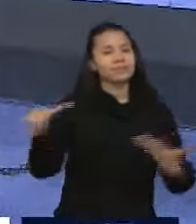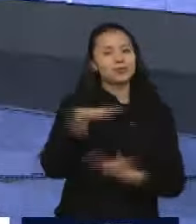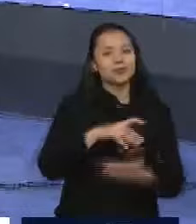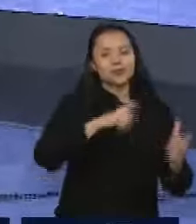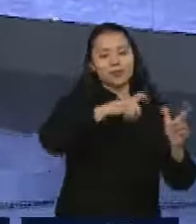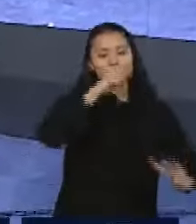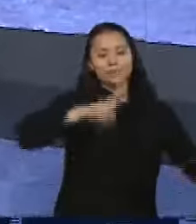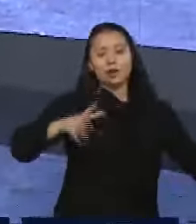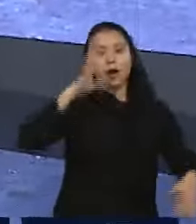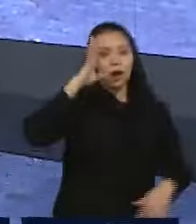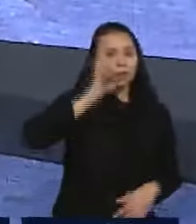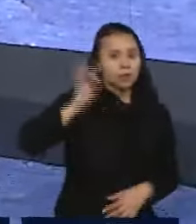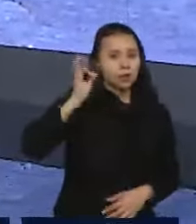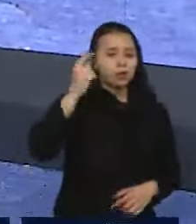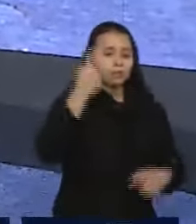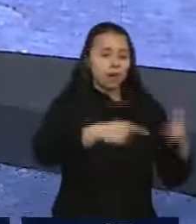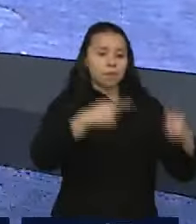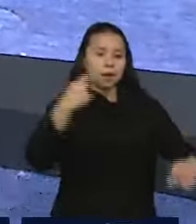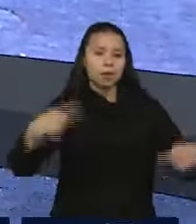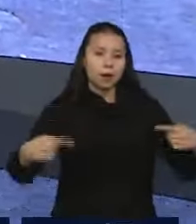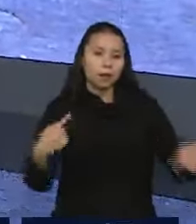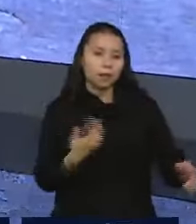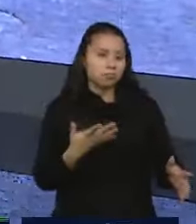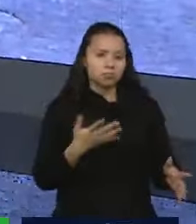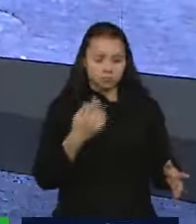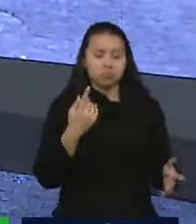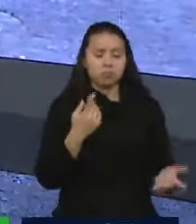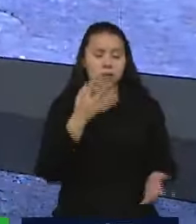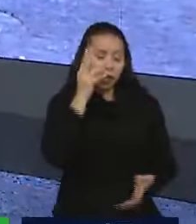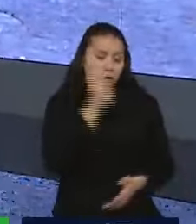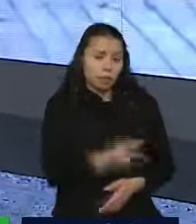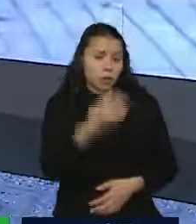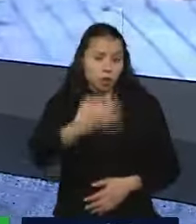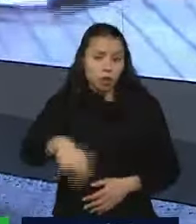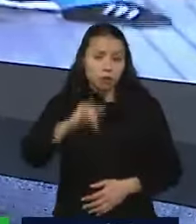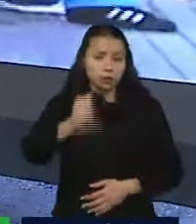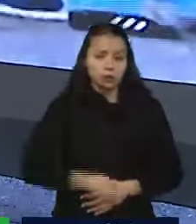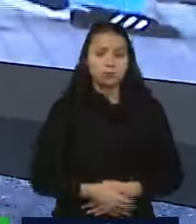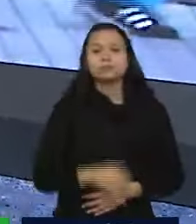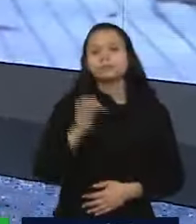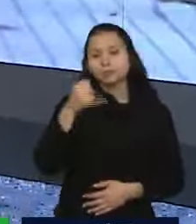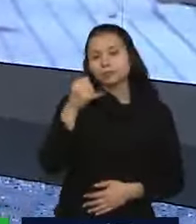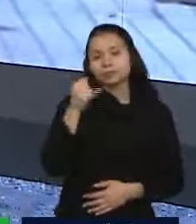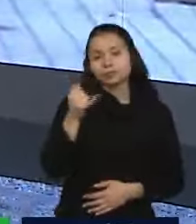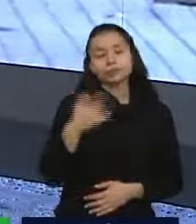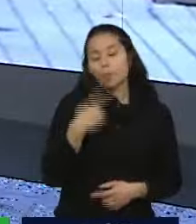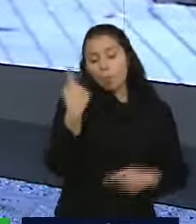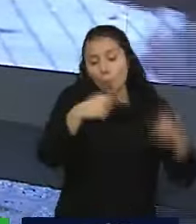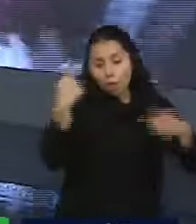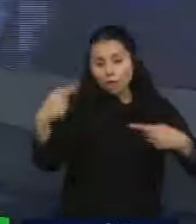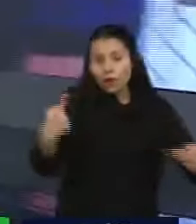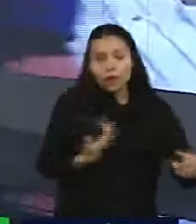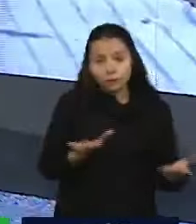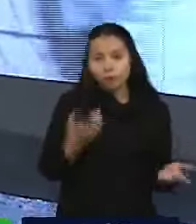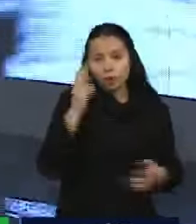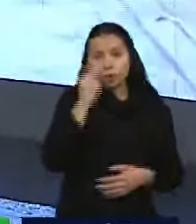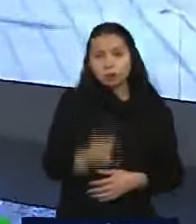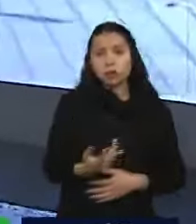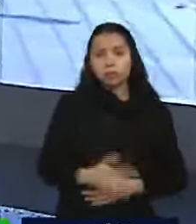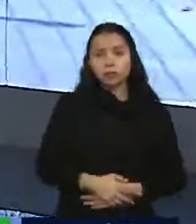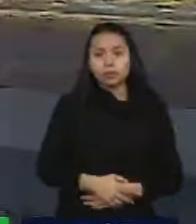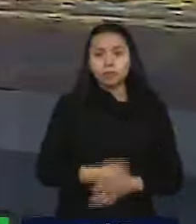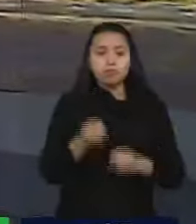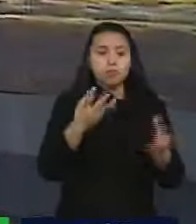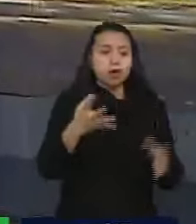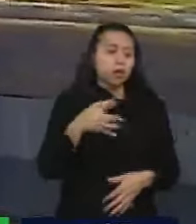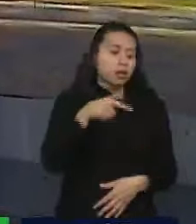opiniones absolutamente respetables. Sí, tal cual, y de todo, ¿eh? Sí, claro. De todo. Seguro. Un pasaje interesante de cuál es el punto de vista que